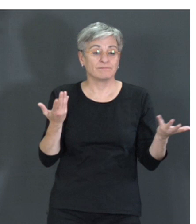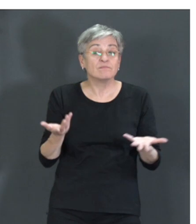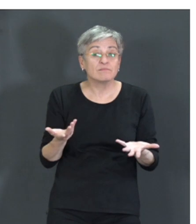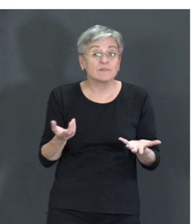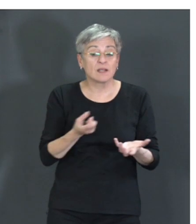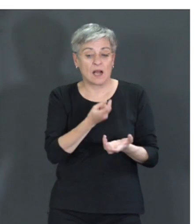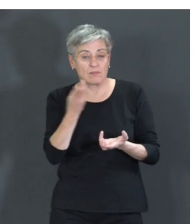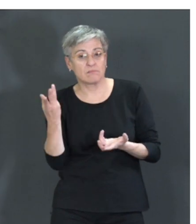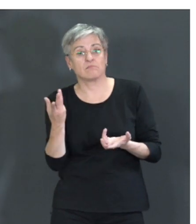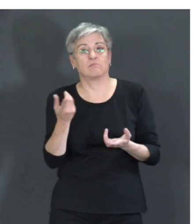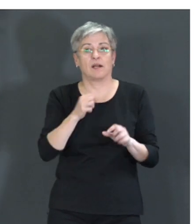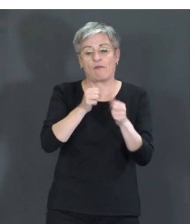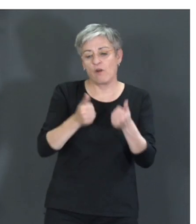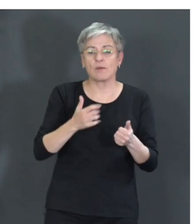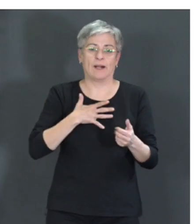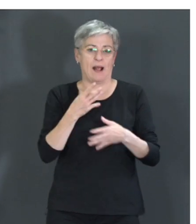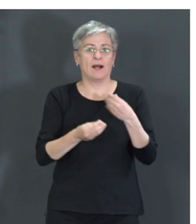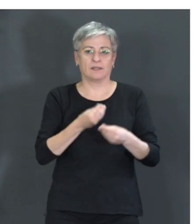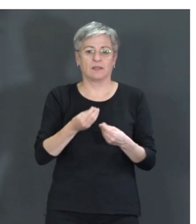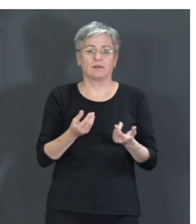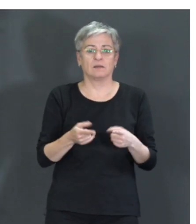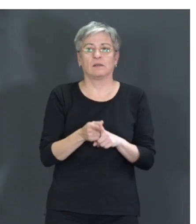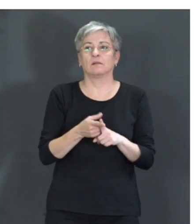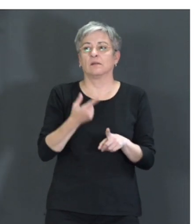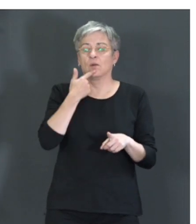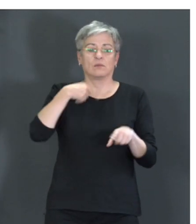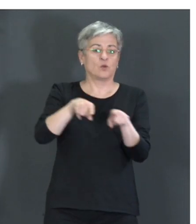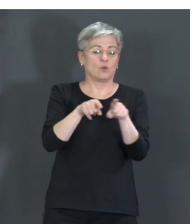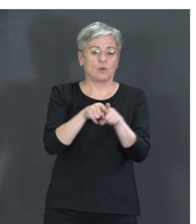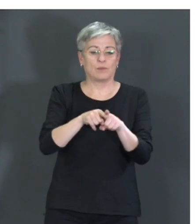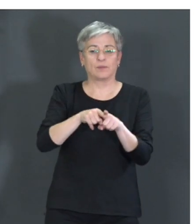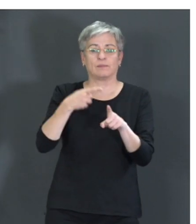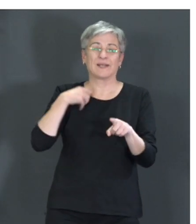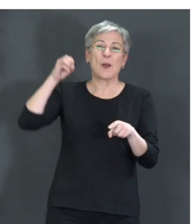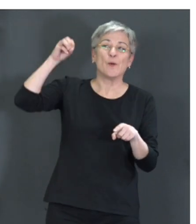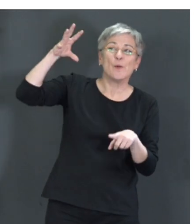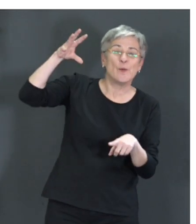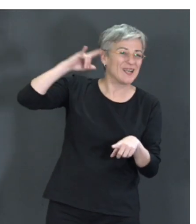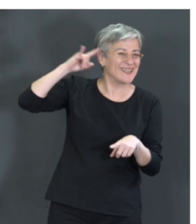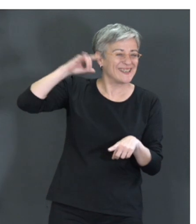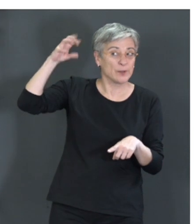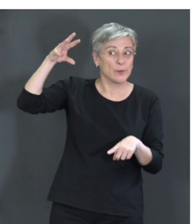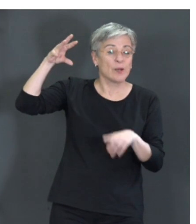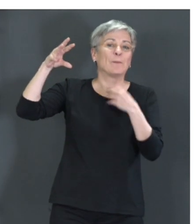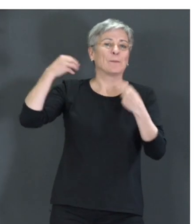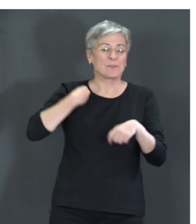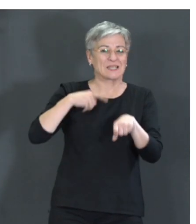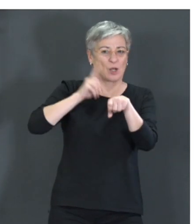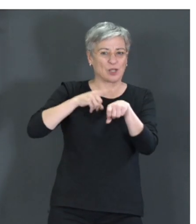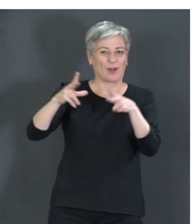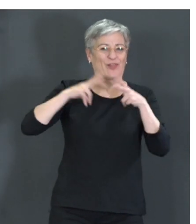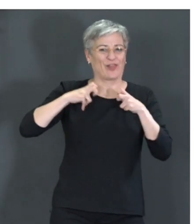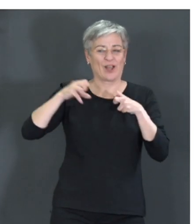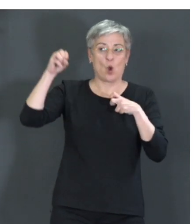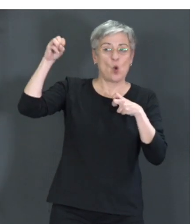Hay varias maneras, ¿no?, de hacer eso, pues desde que en la propia bocina, que le llamo yo, pues tengas también una